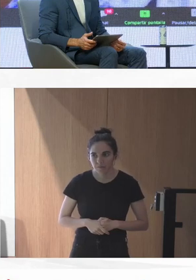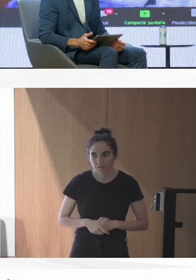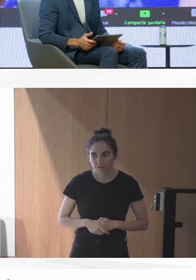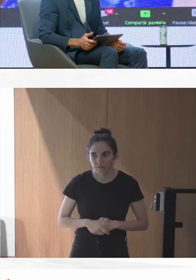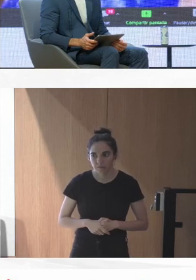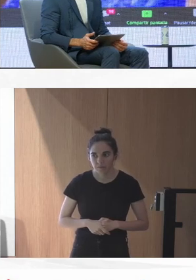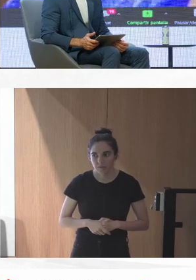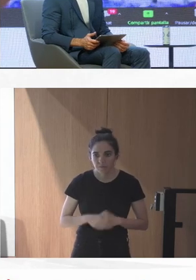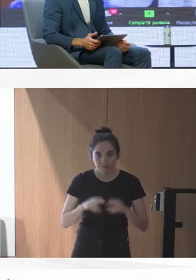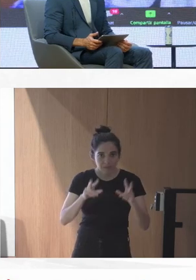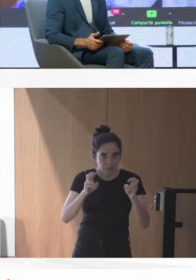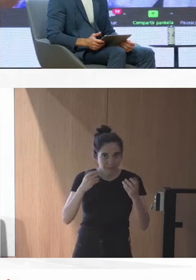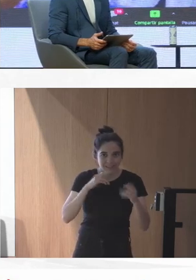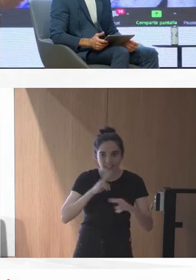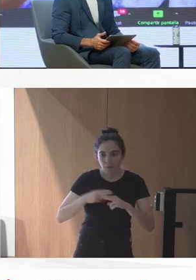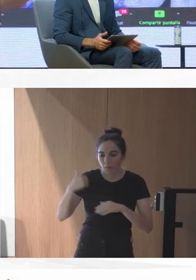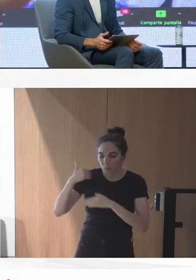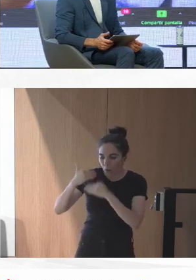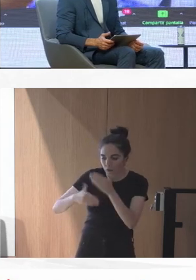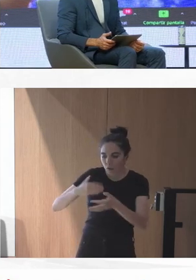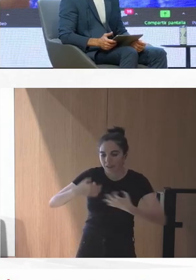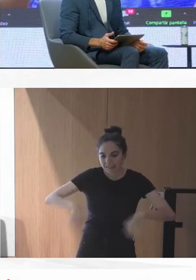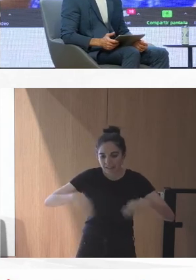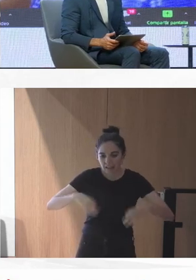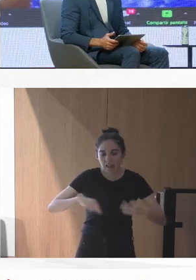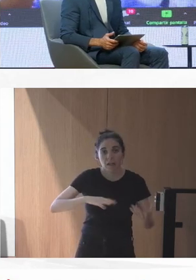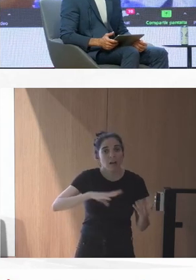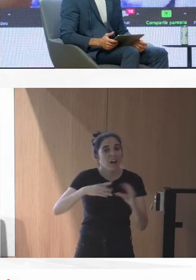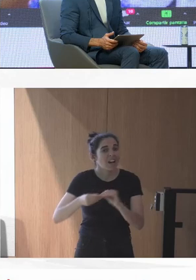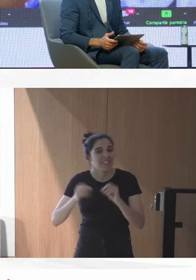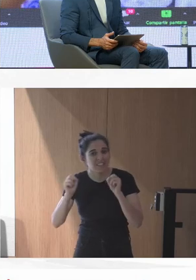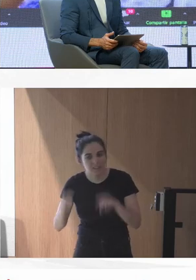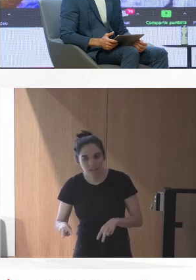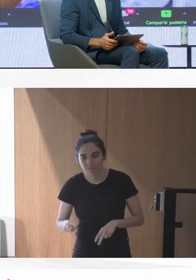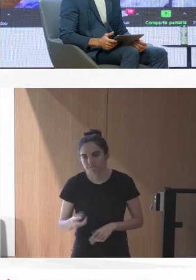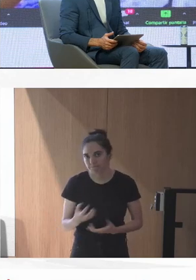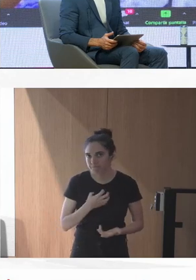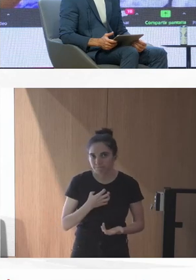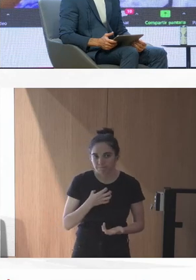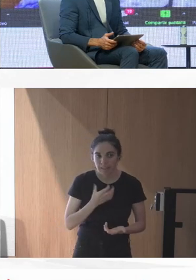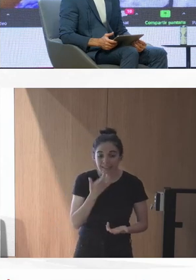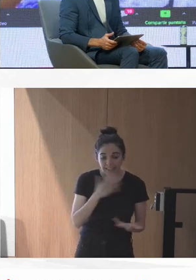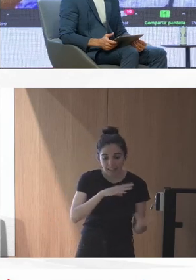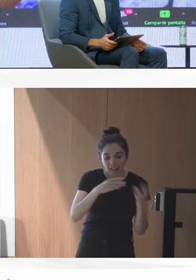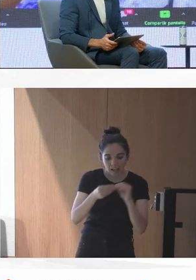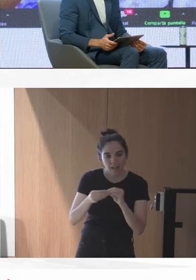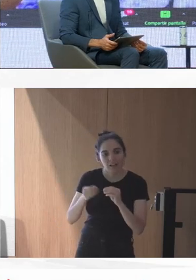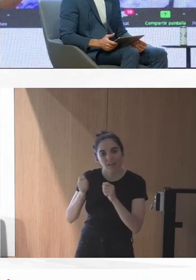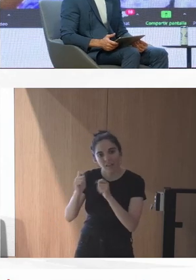procesos estándar. Así podemos, mediante estos ajustes podemos asegurarnos de que tenemos un, ofrecemos